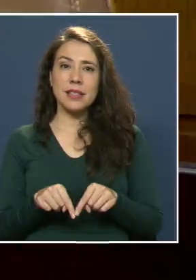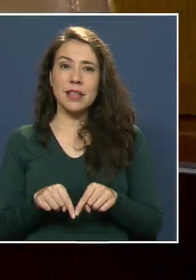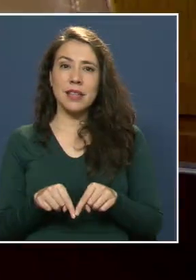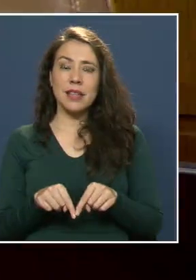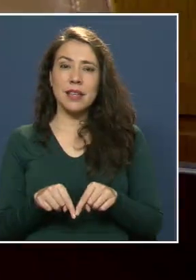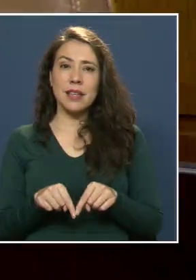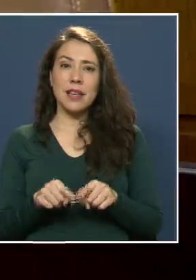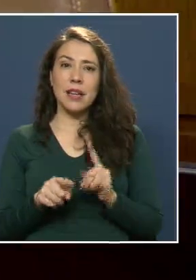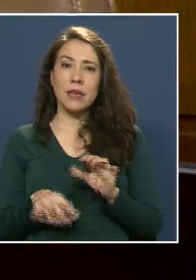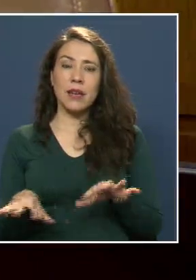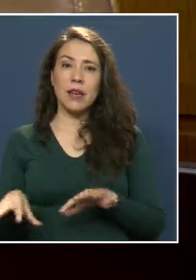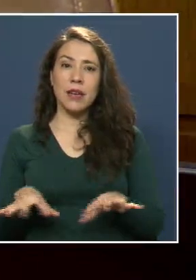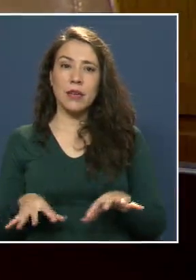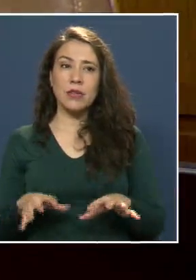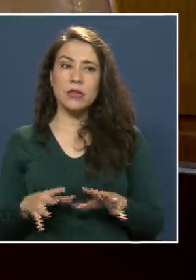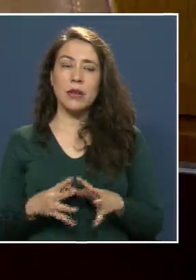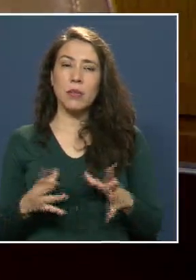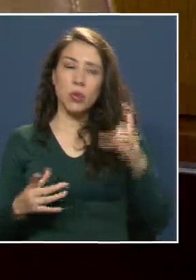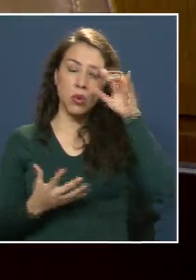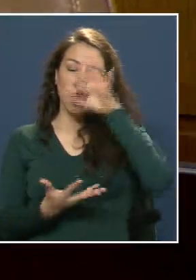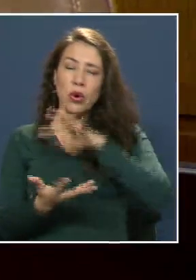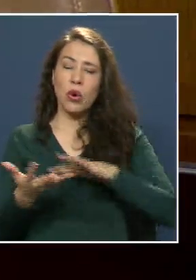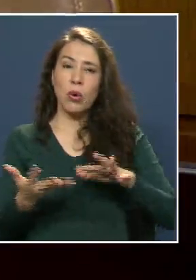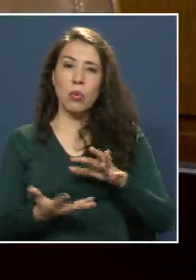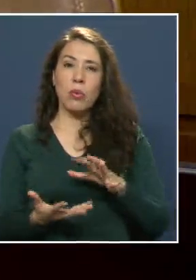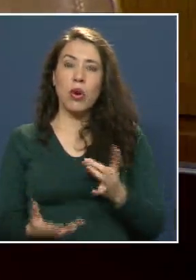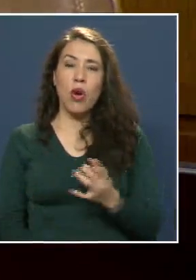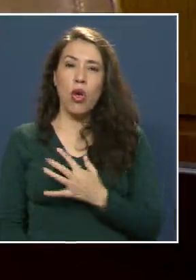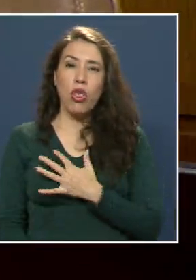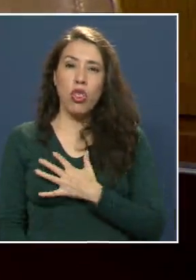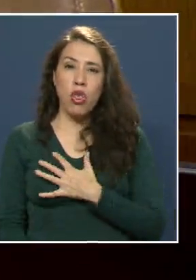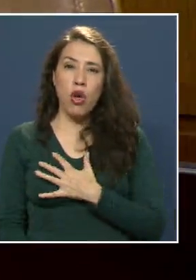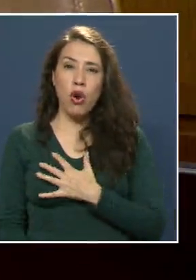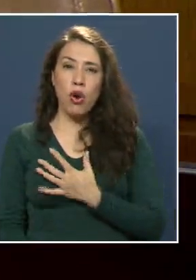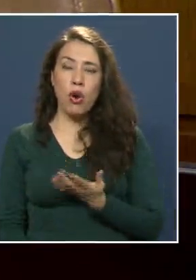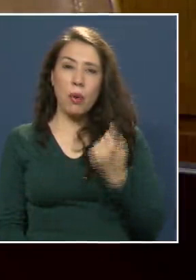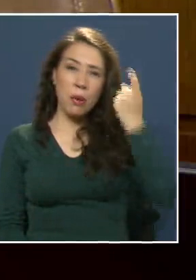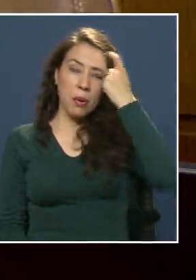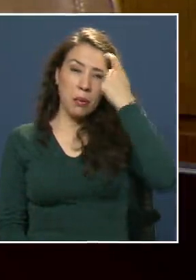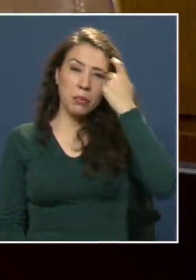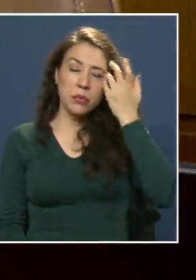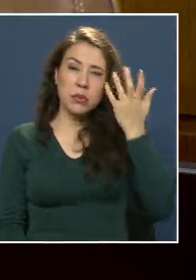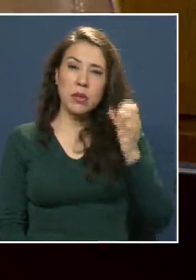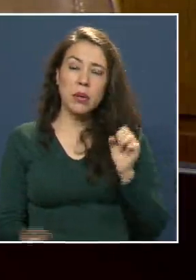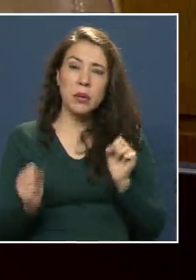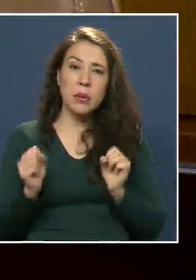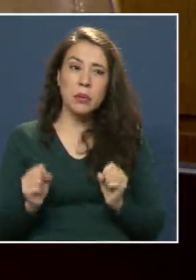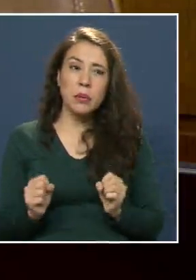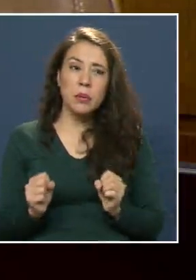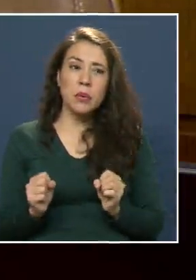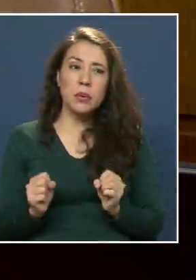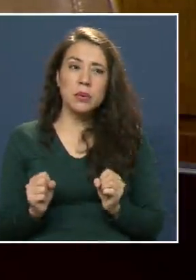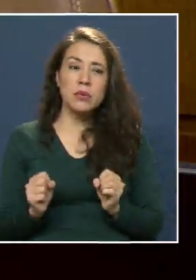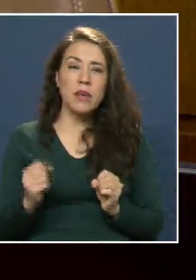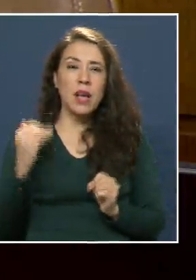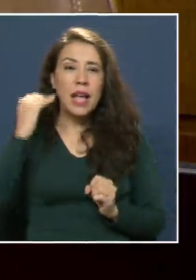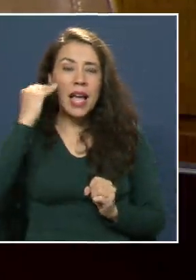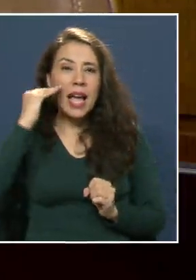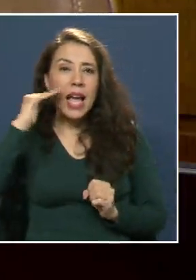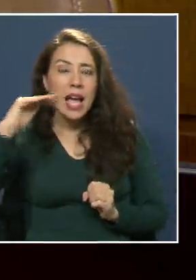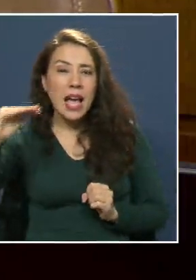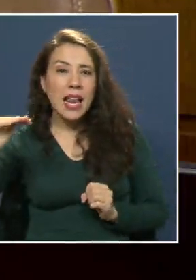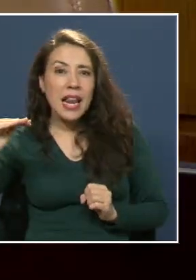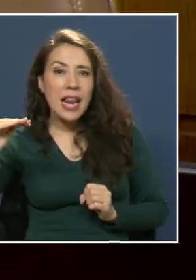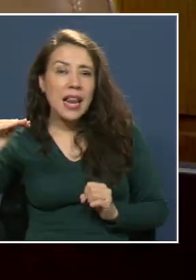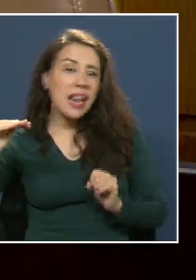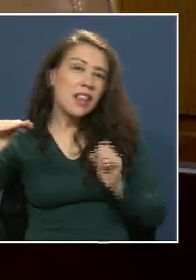elemento tremendamente complejo y doloroso. Pensar en la posibilidad de que a un niño o a